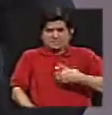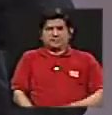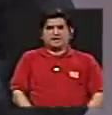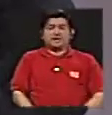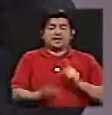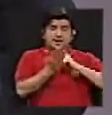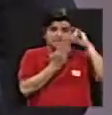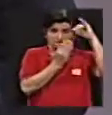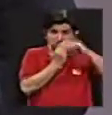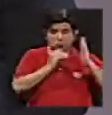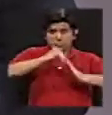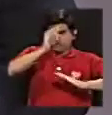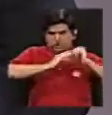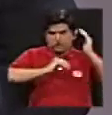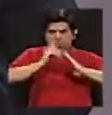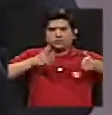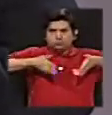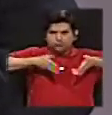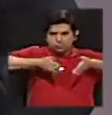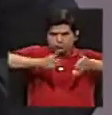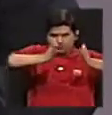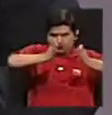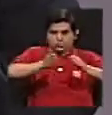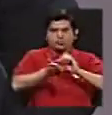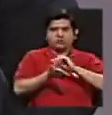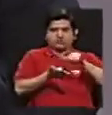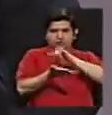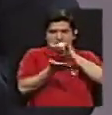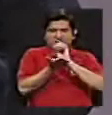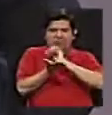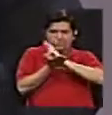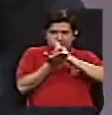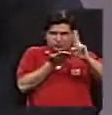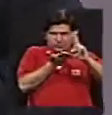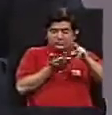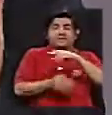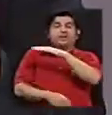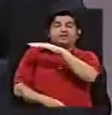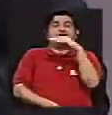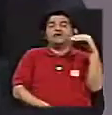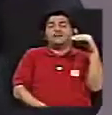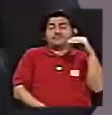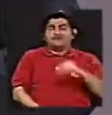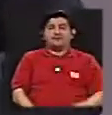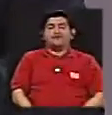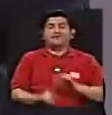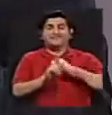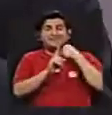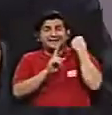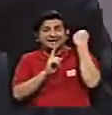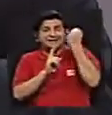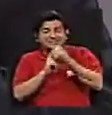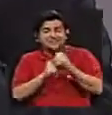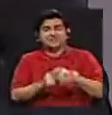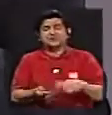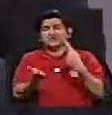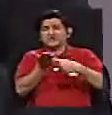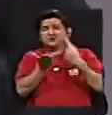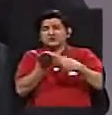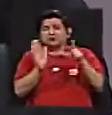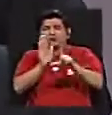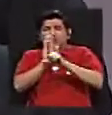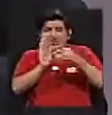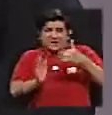del proyecto para construir una carretera entre San José y San Ramón y la situación de las disputas legales que